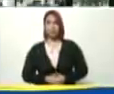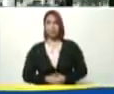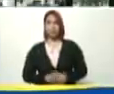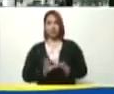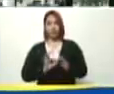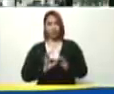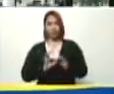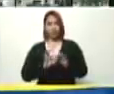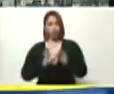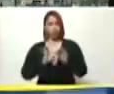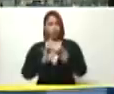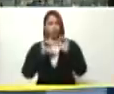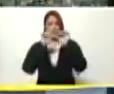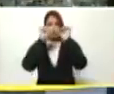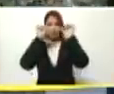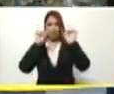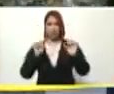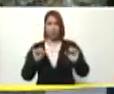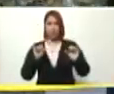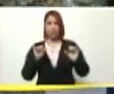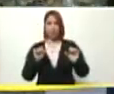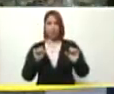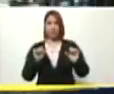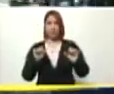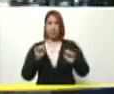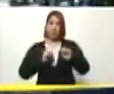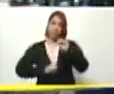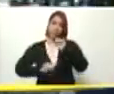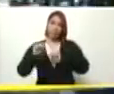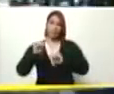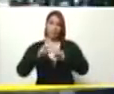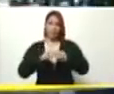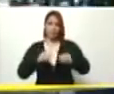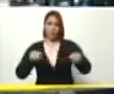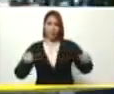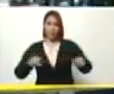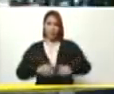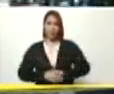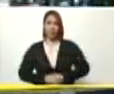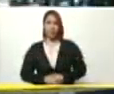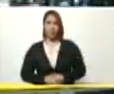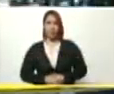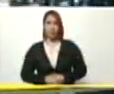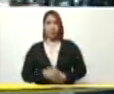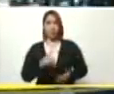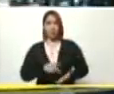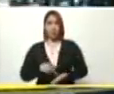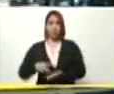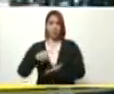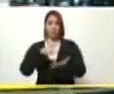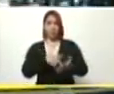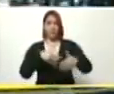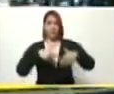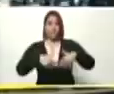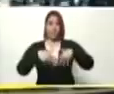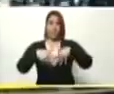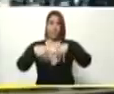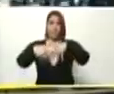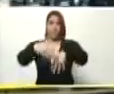consolidar en el sistema defensivo territorial la presencia de la Milicia Nacional Bolivariana.